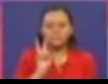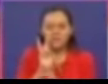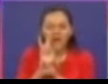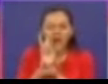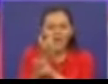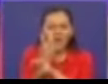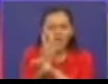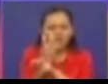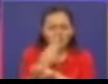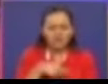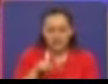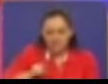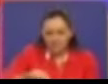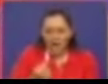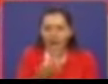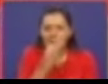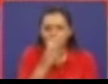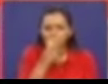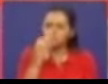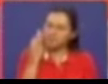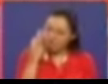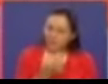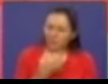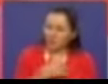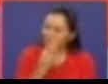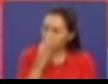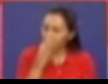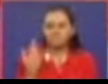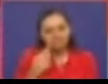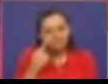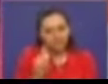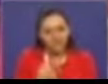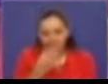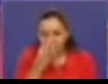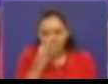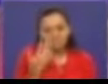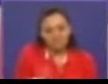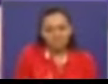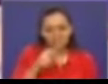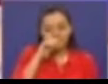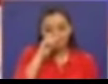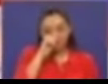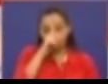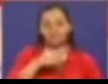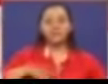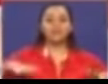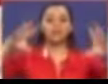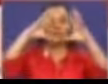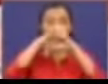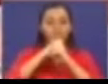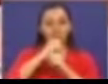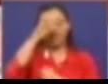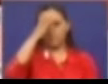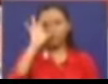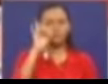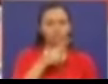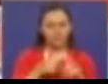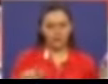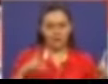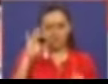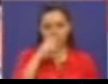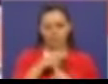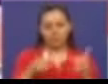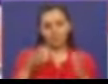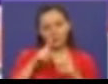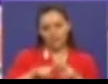Riquísimo. Bueno, después del gabinete, pues, supuestamente el gabinete fue a la noche cultural que había empezado 8:30. Yo llegué un poquito más tarde porque